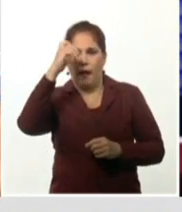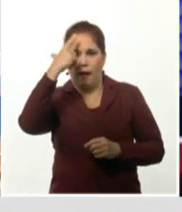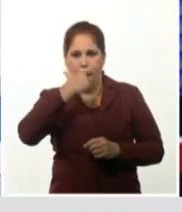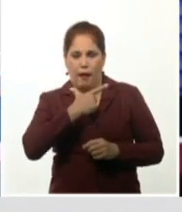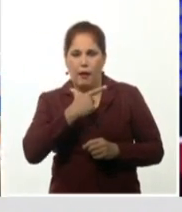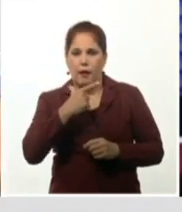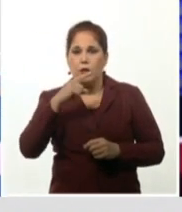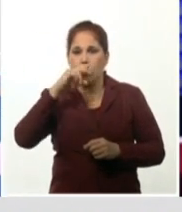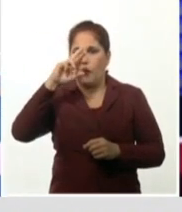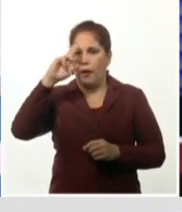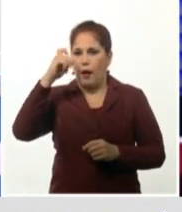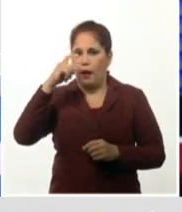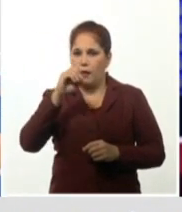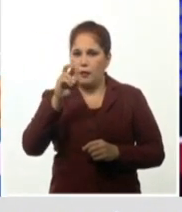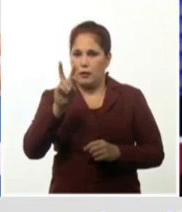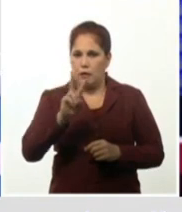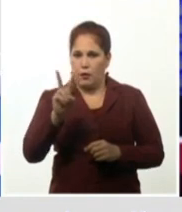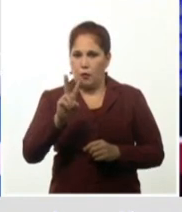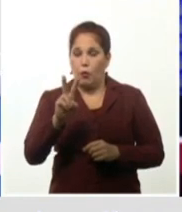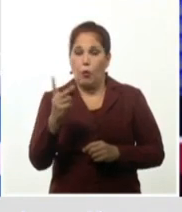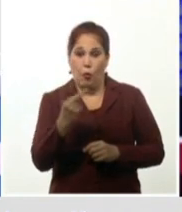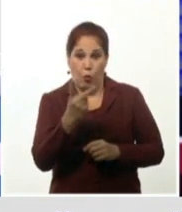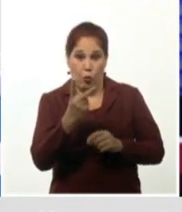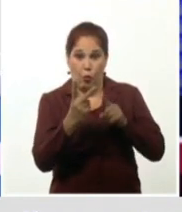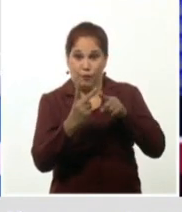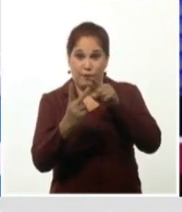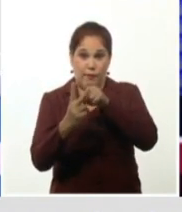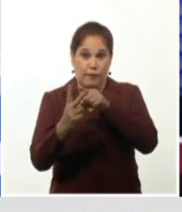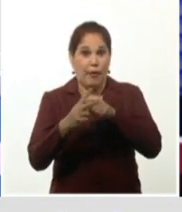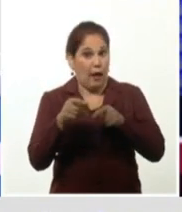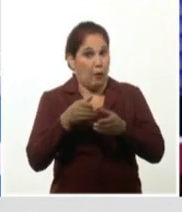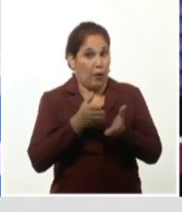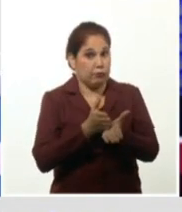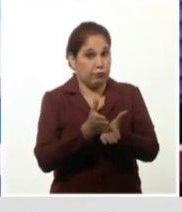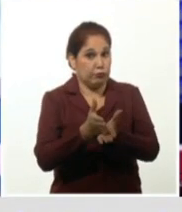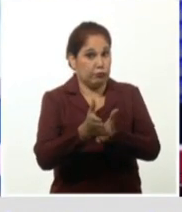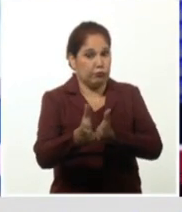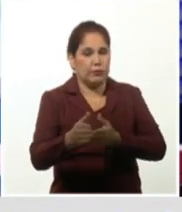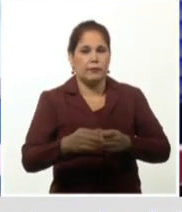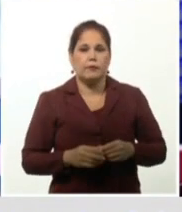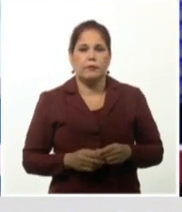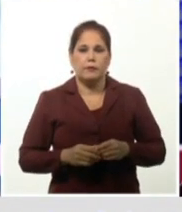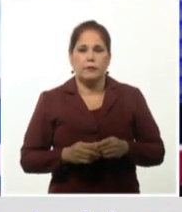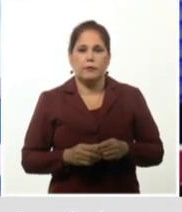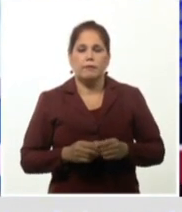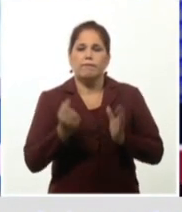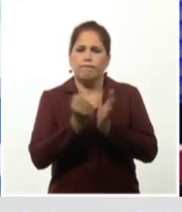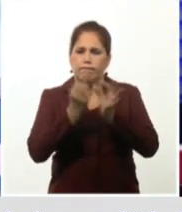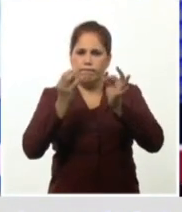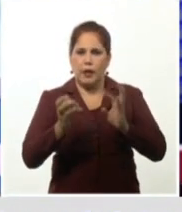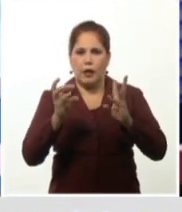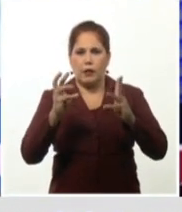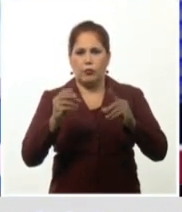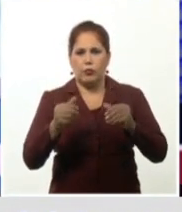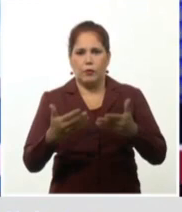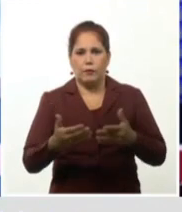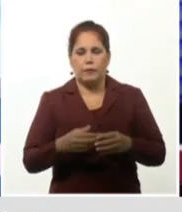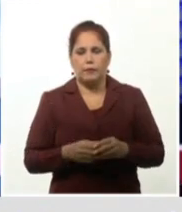Soberana 02 y Abdala son esas punteras en este camino. ¿Cuándo estarán esos resultados?